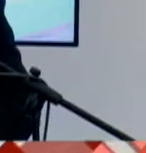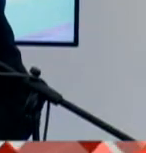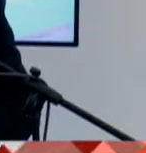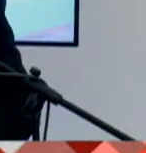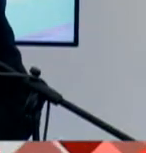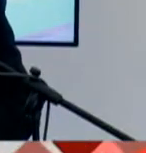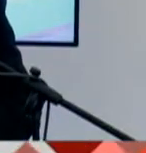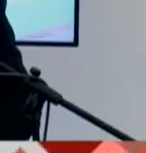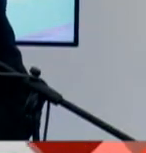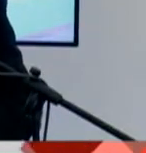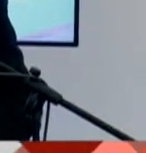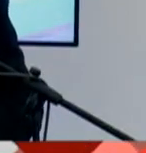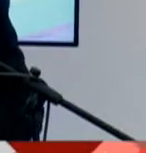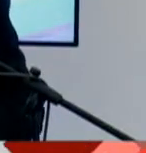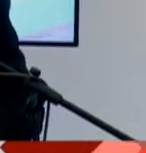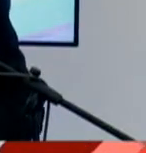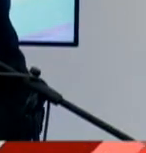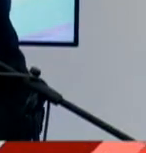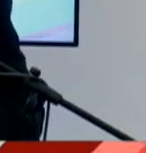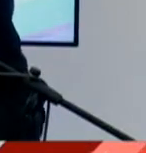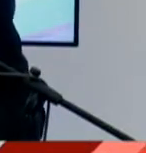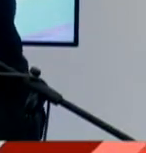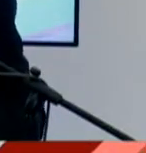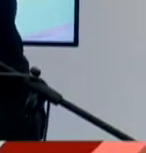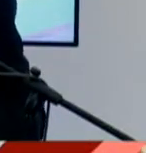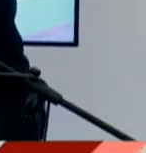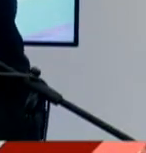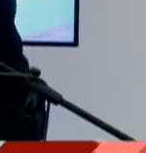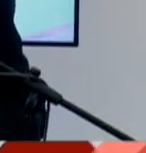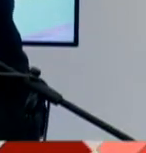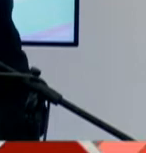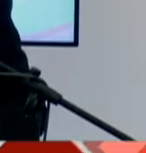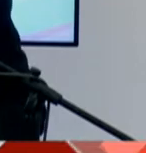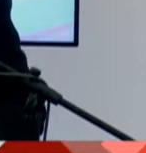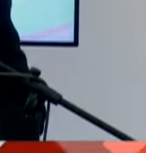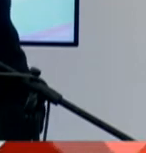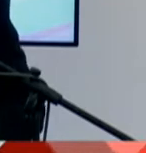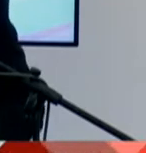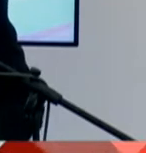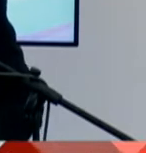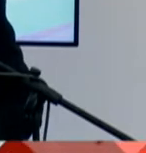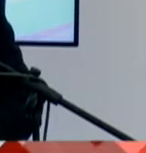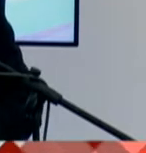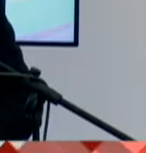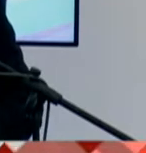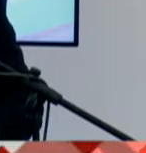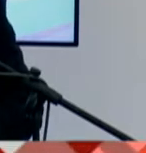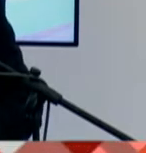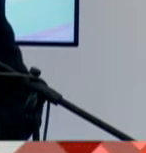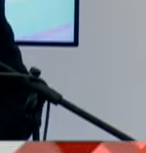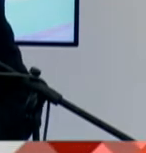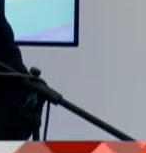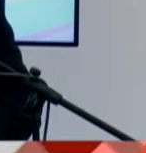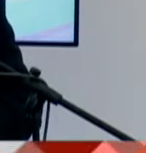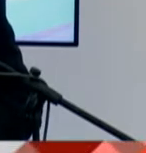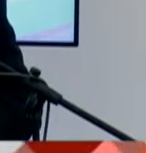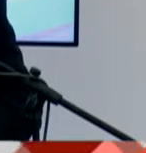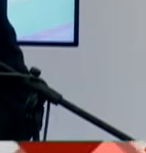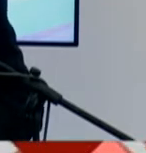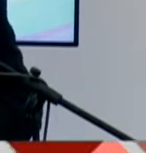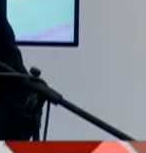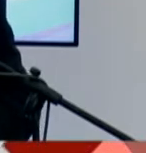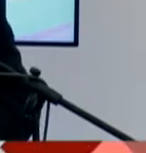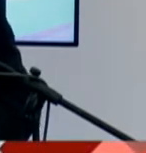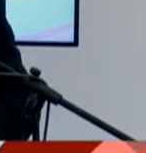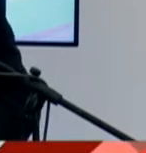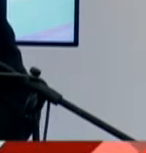será el sistema público de radiodifusión del Estado mexicano, que en este momento está transmitiendo en red nacional para todos los canales públicos de